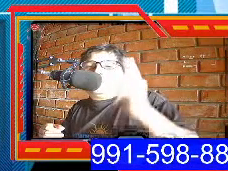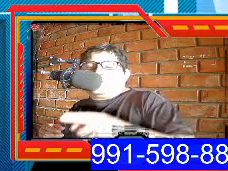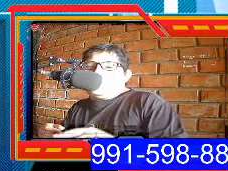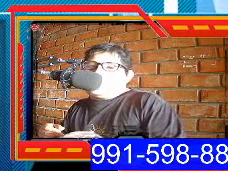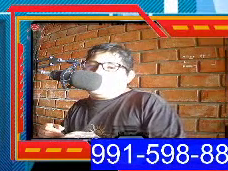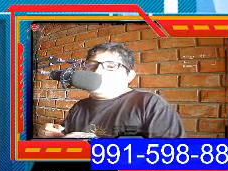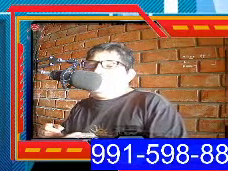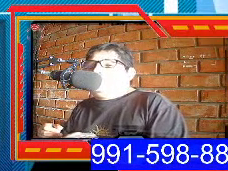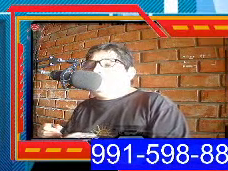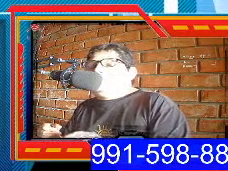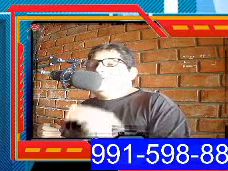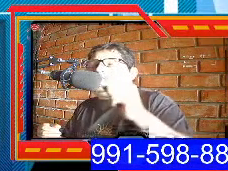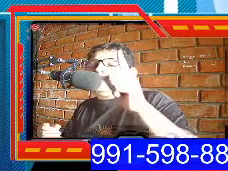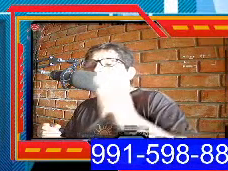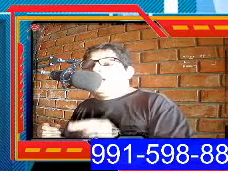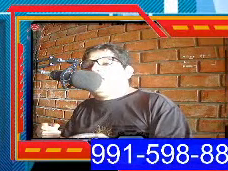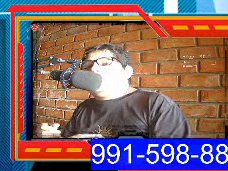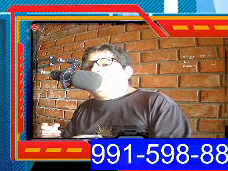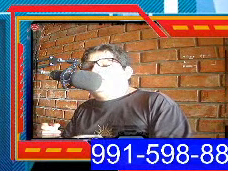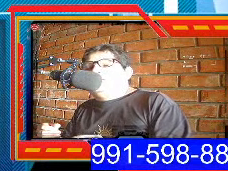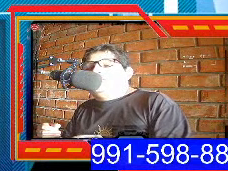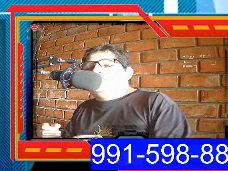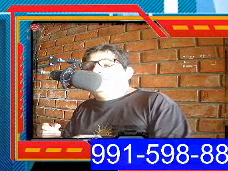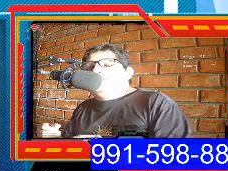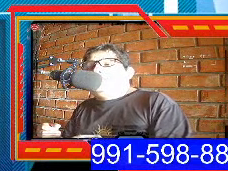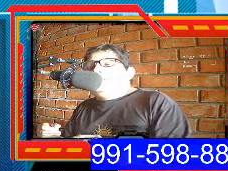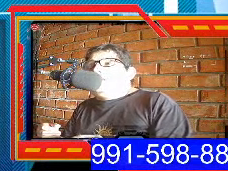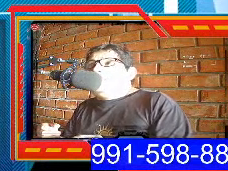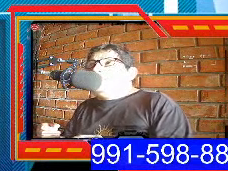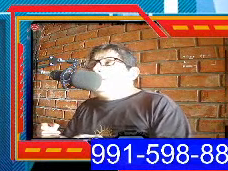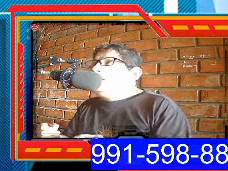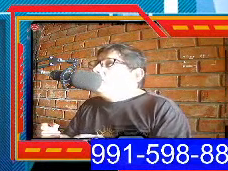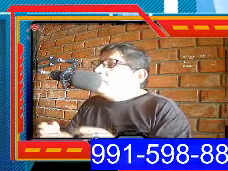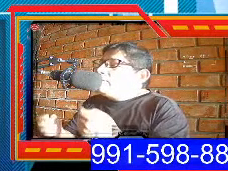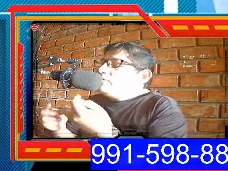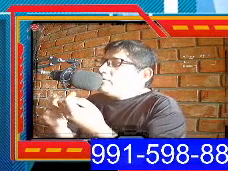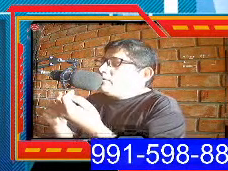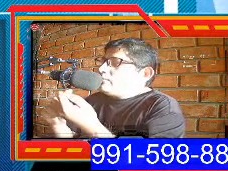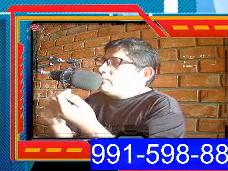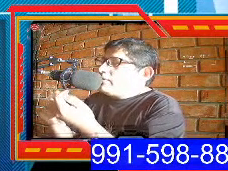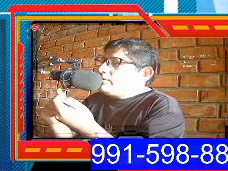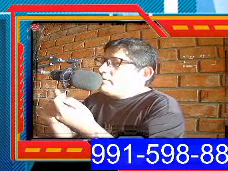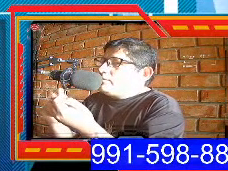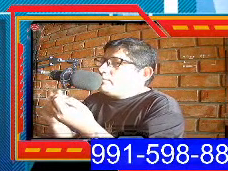durante 12 meses. 100 soles cada mes. Y tú vas a decir, a ver,